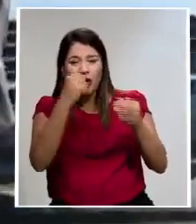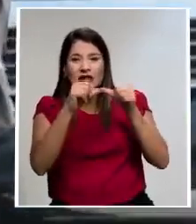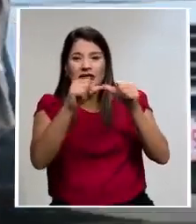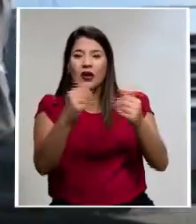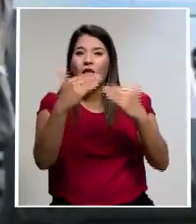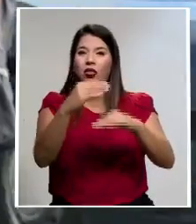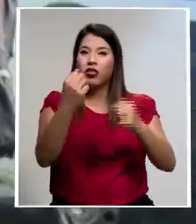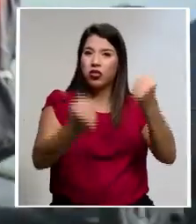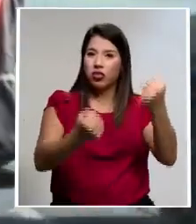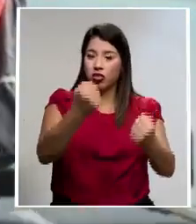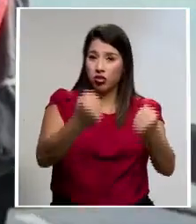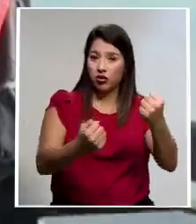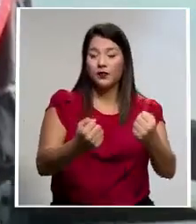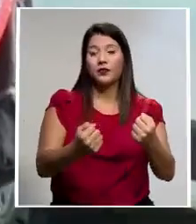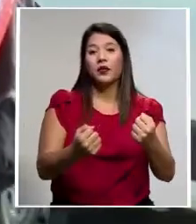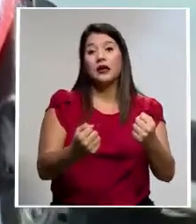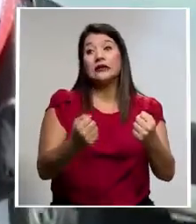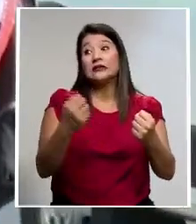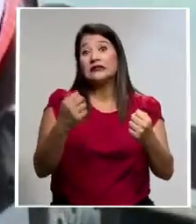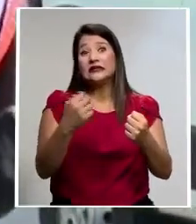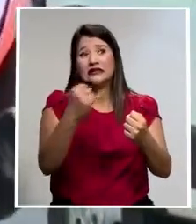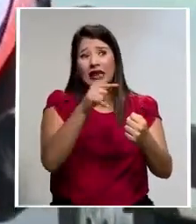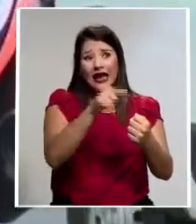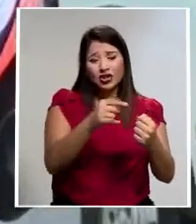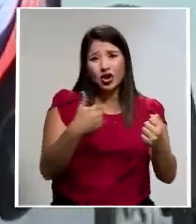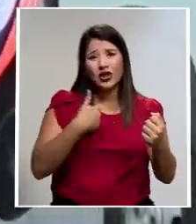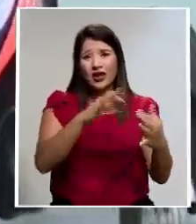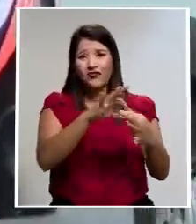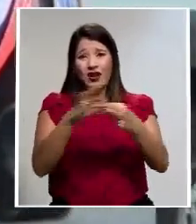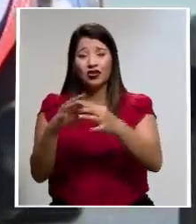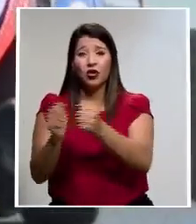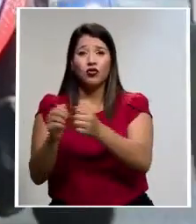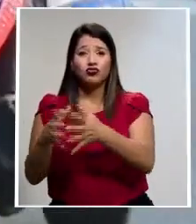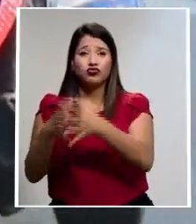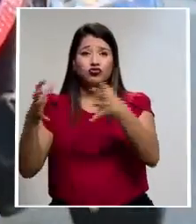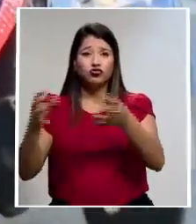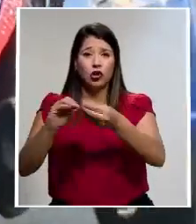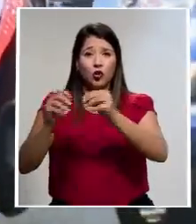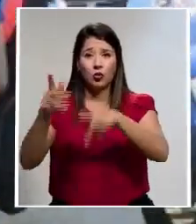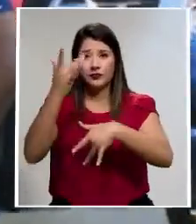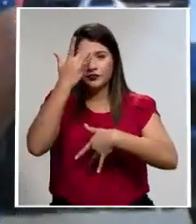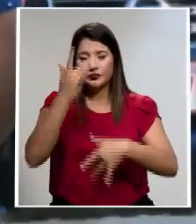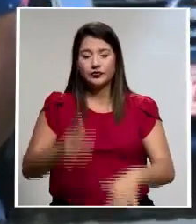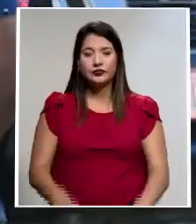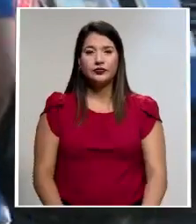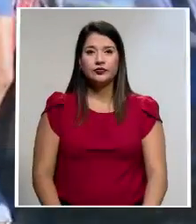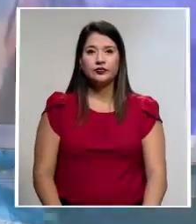tránsito en relación con las posibilidades de contagio masivo de la población.